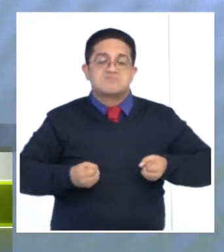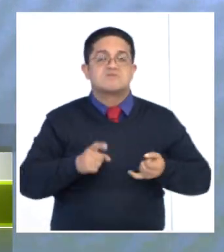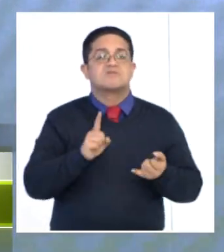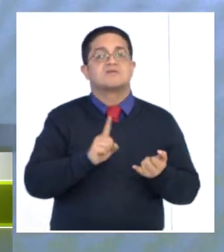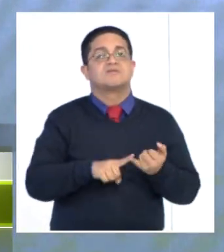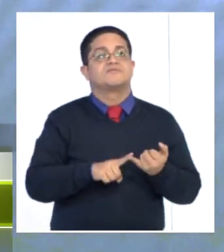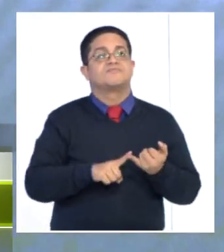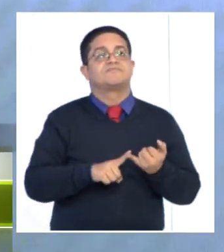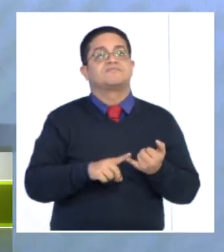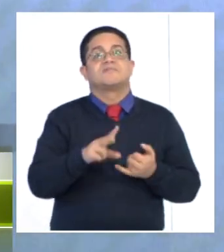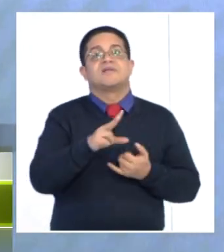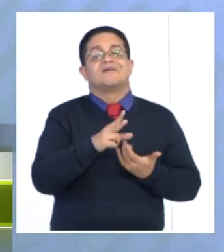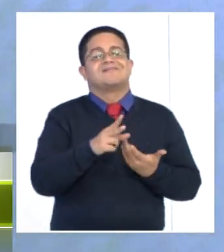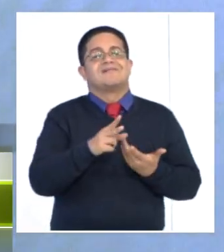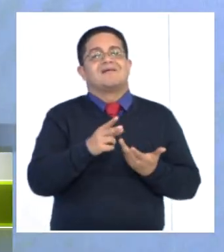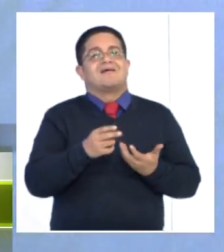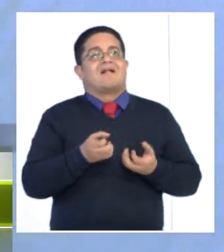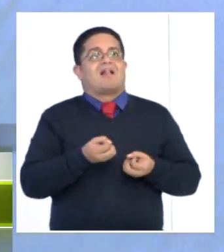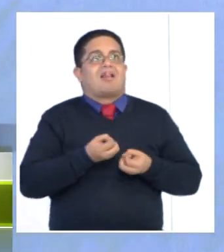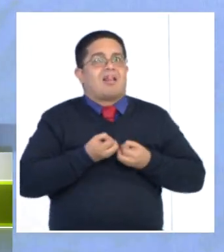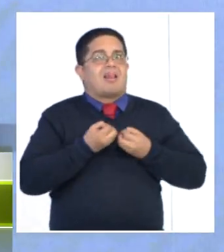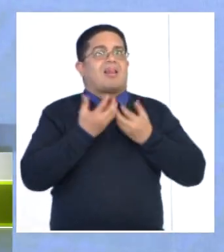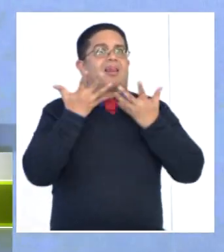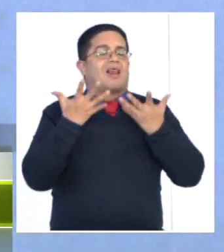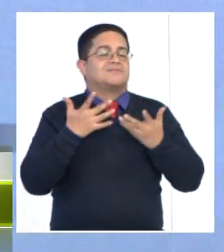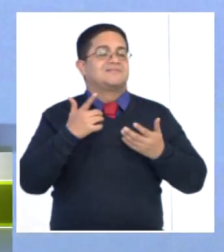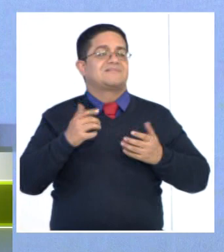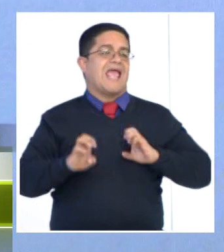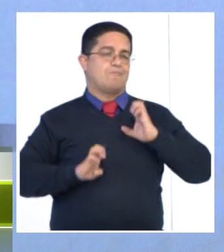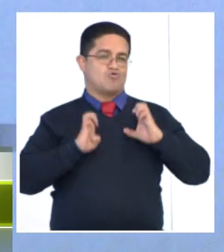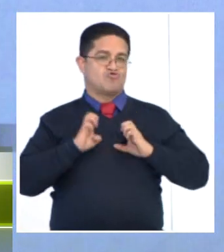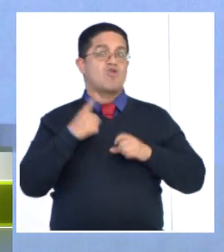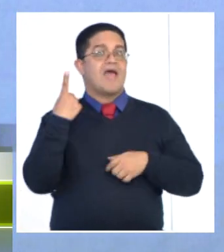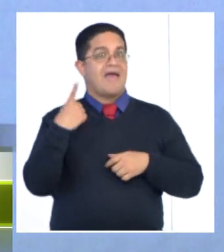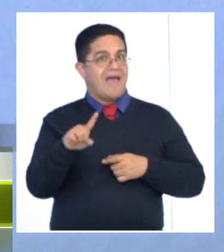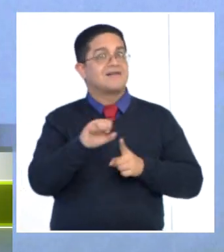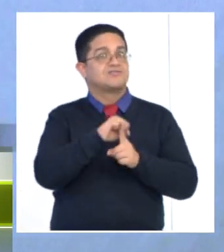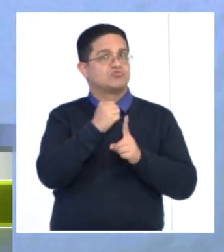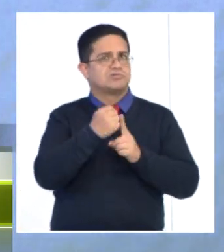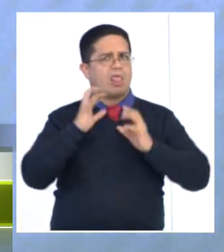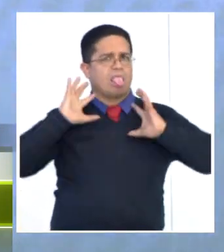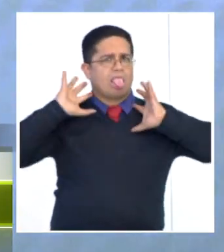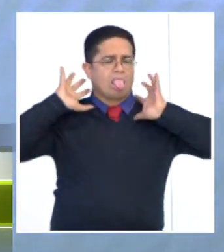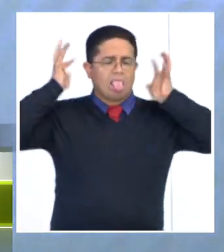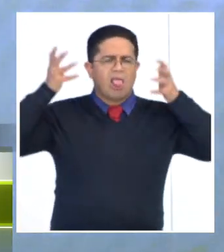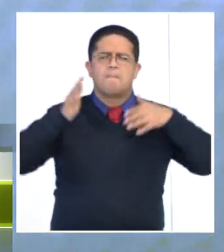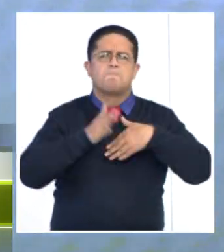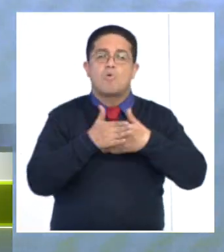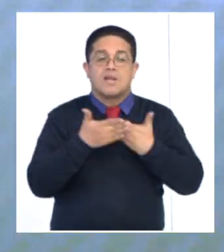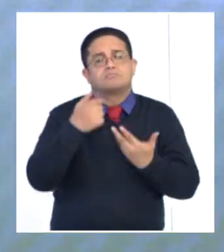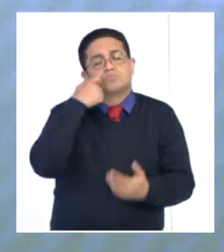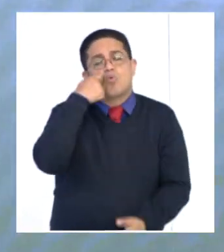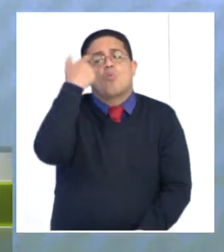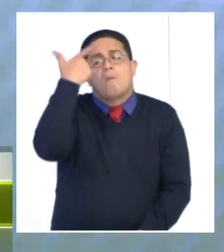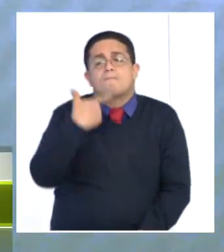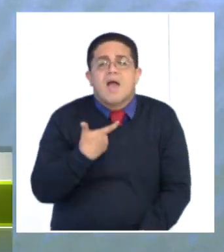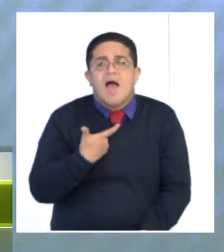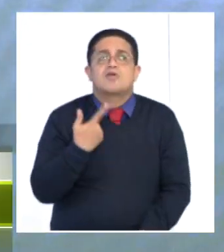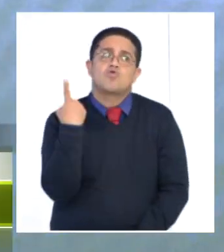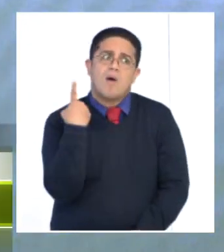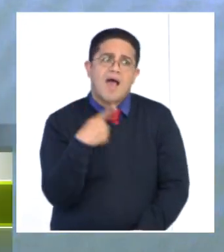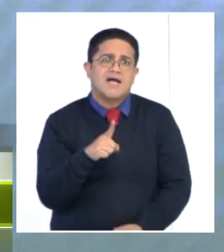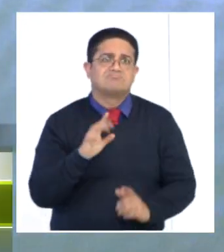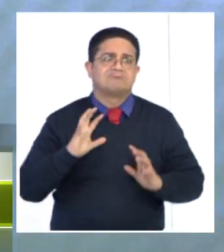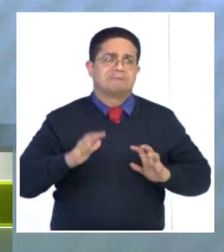no gestión de las emociones, porque vamos a tener situaciones que nos estresan porque evidentemente somos humanos. Vamos a tener momentos